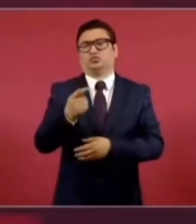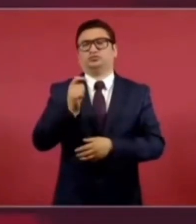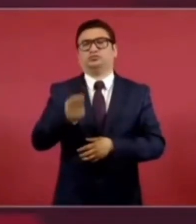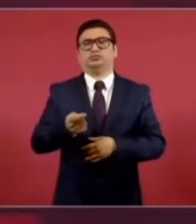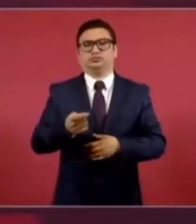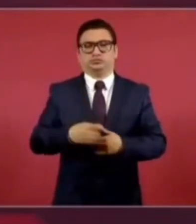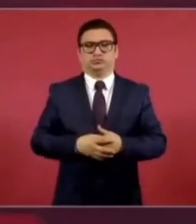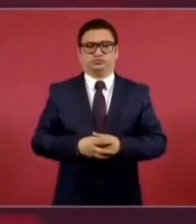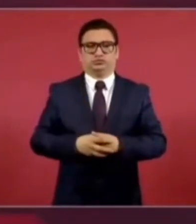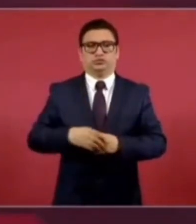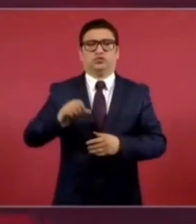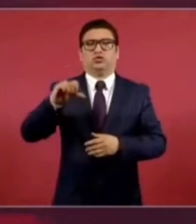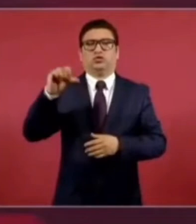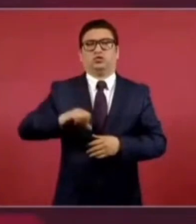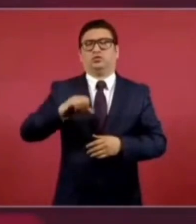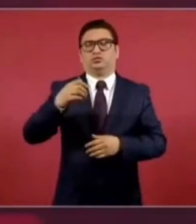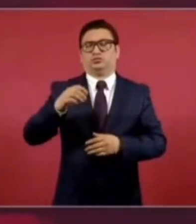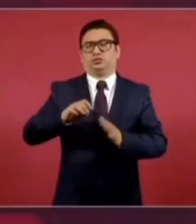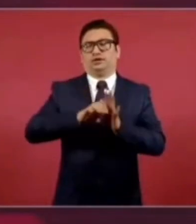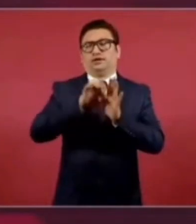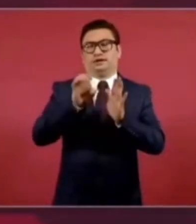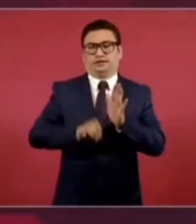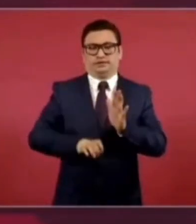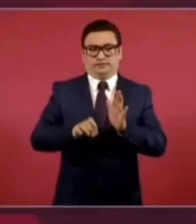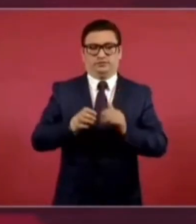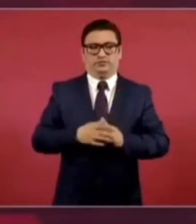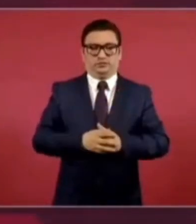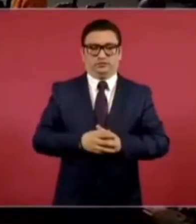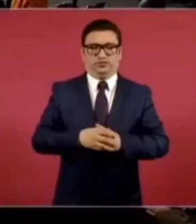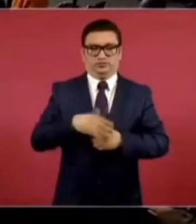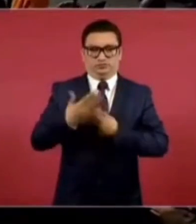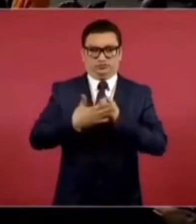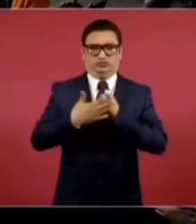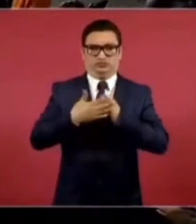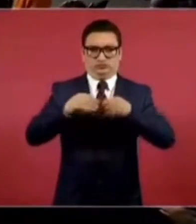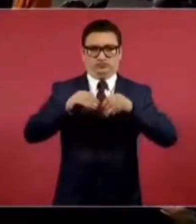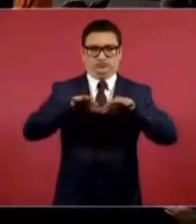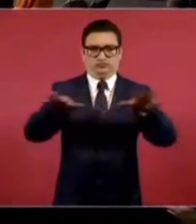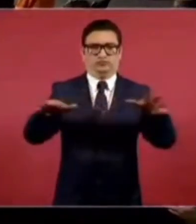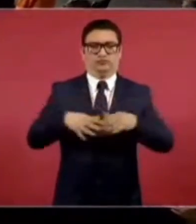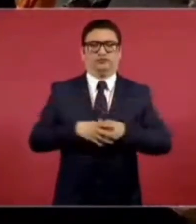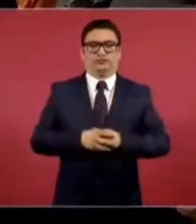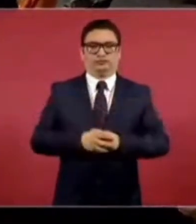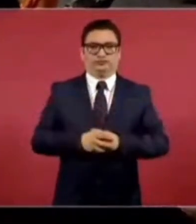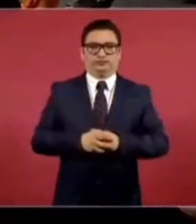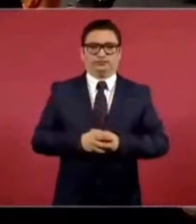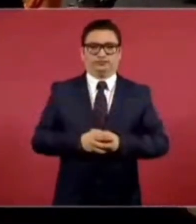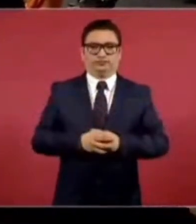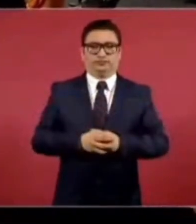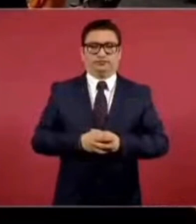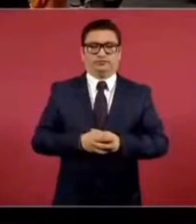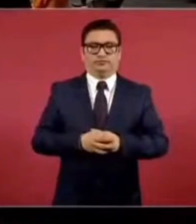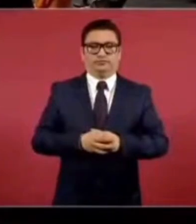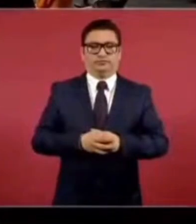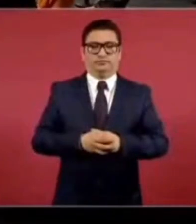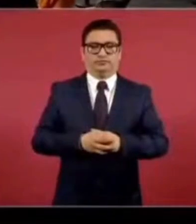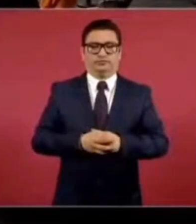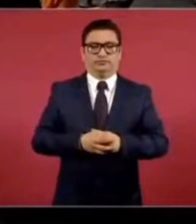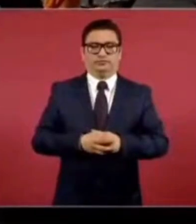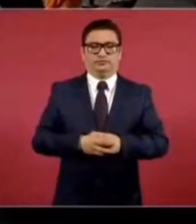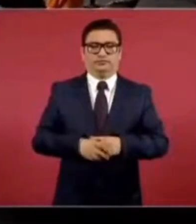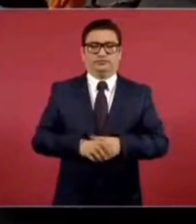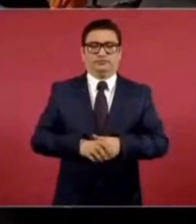referencia hoy por ejemplo este sale También es así de